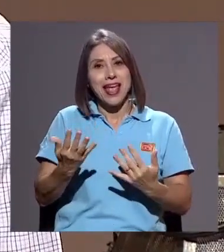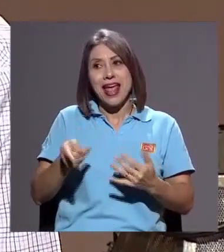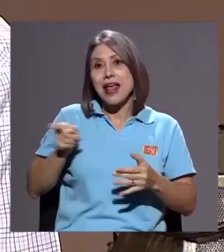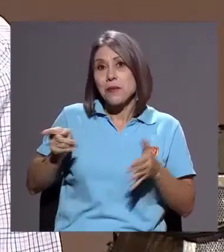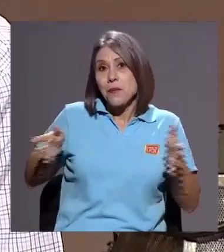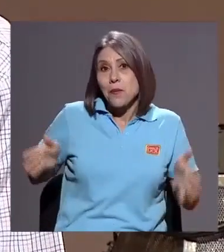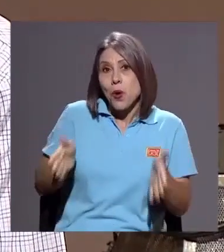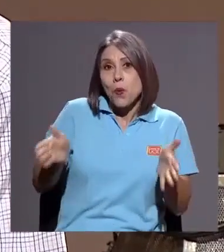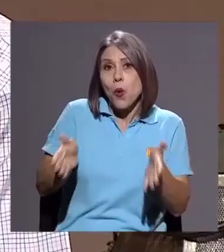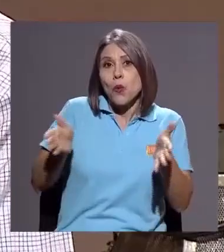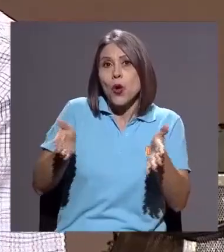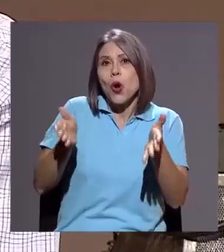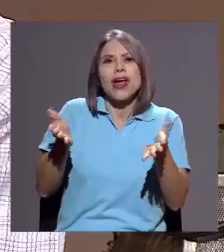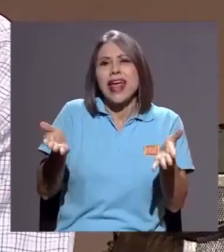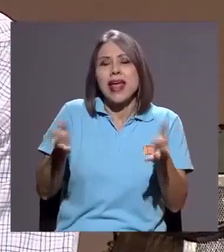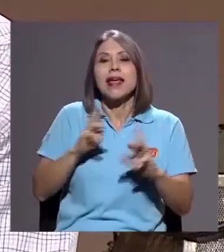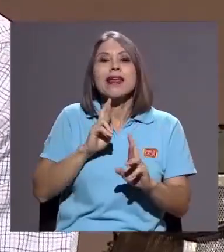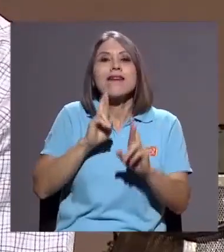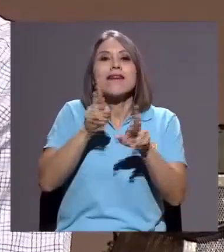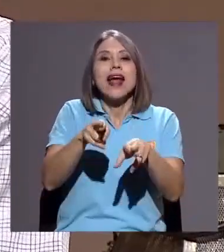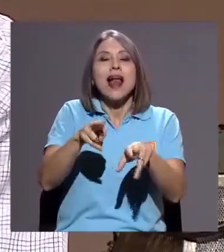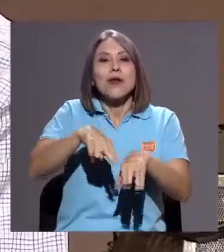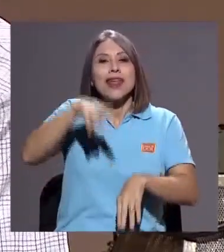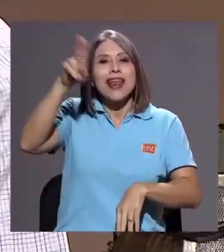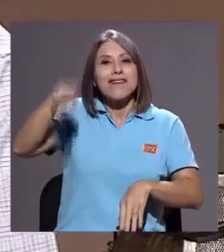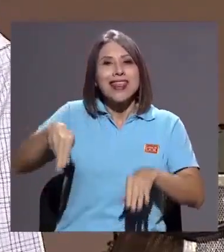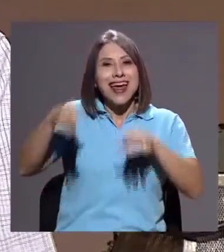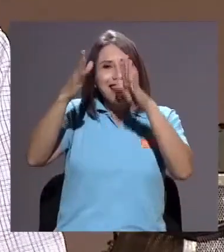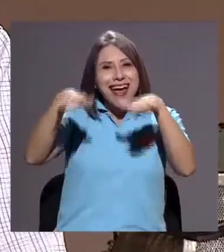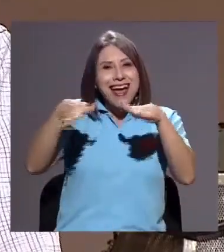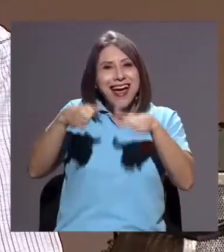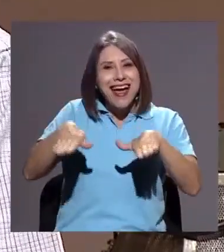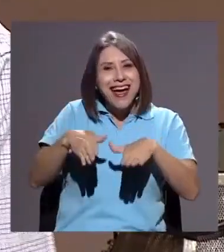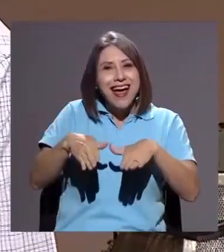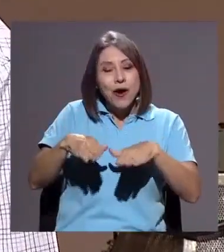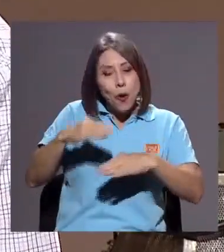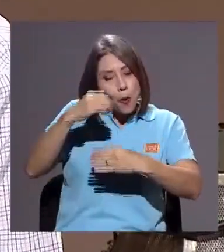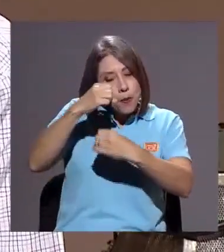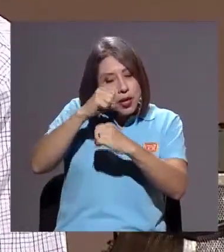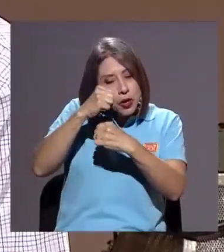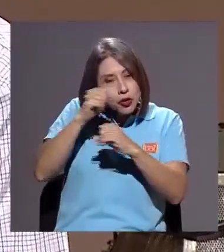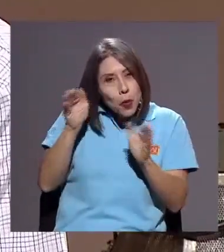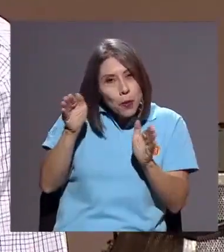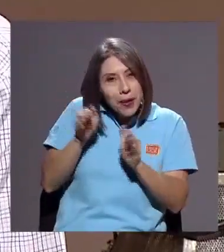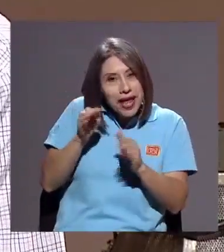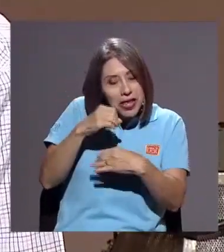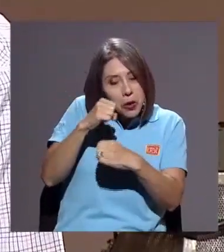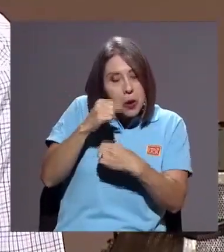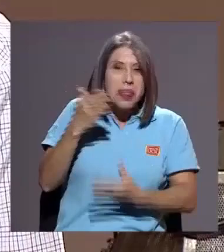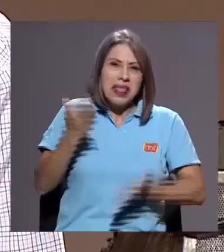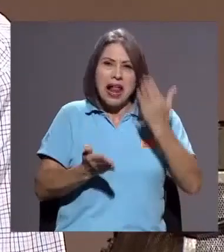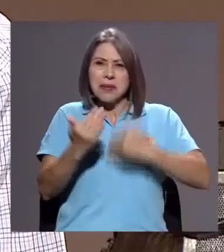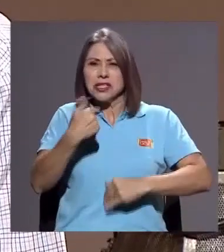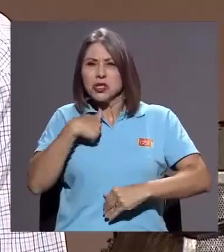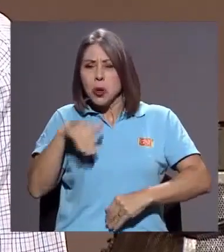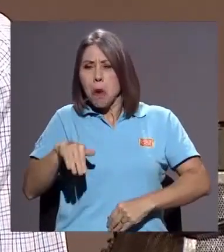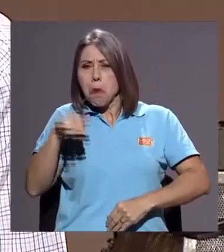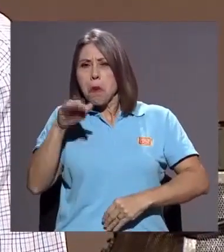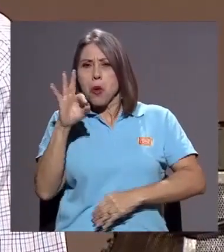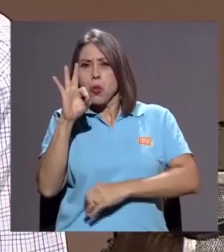promovió que el regalo de Navidad fuera un pequeño microscopio. Yo debo haber tenido en ese tiempo como 9 años, una cosa así. Entonces, me acuerdo